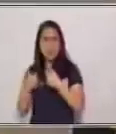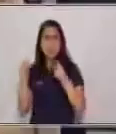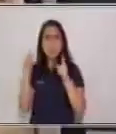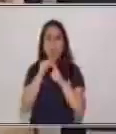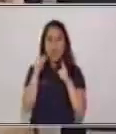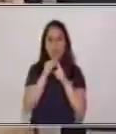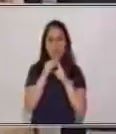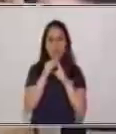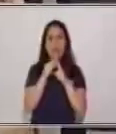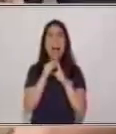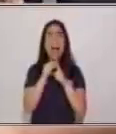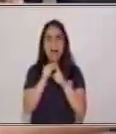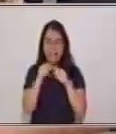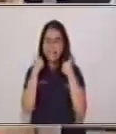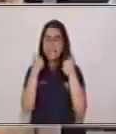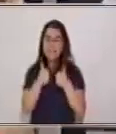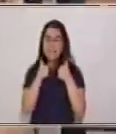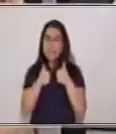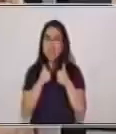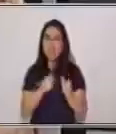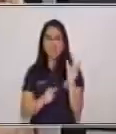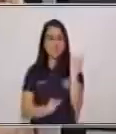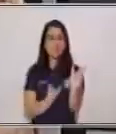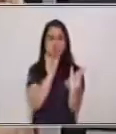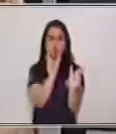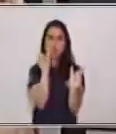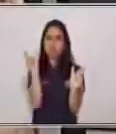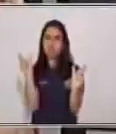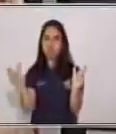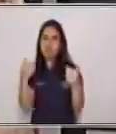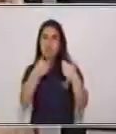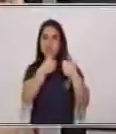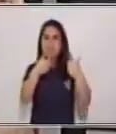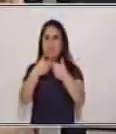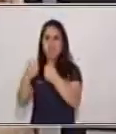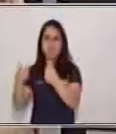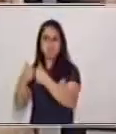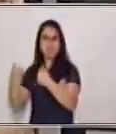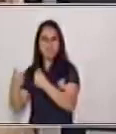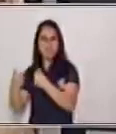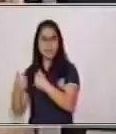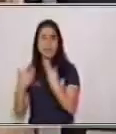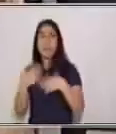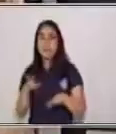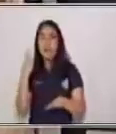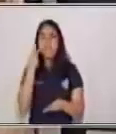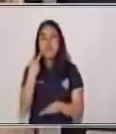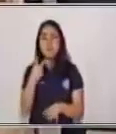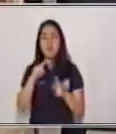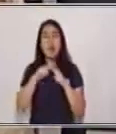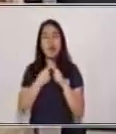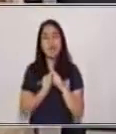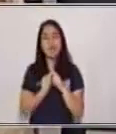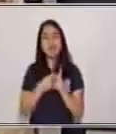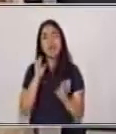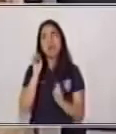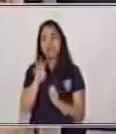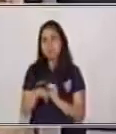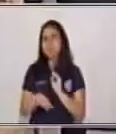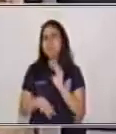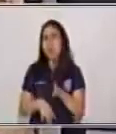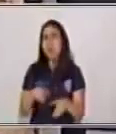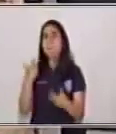Simplemente dividir las palabras en sílabas. Como lo vimos al principio, las palabras monosílabas,